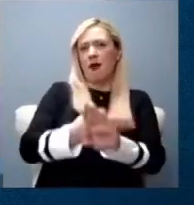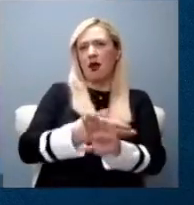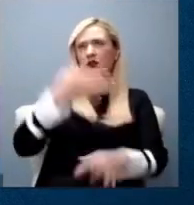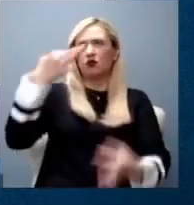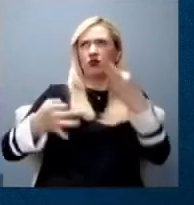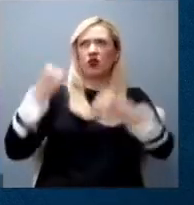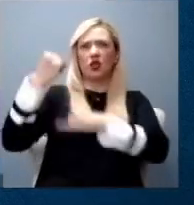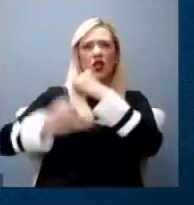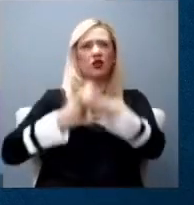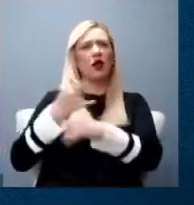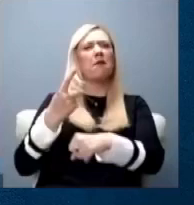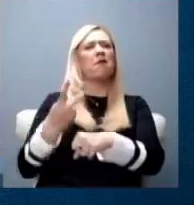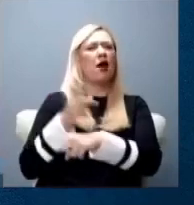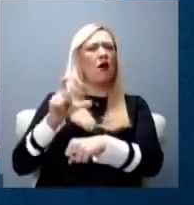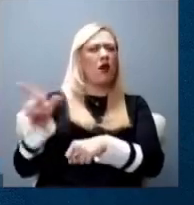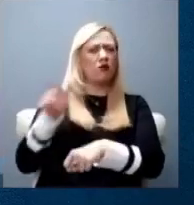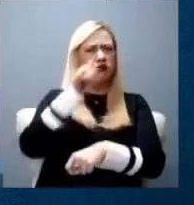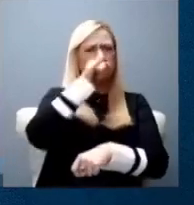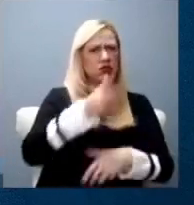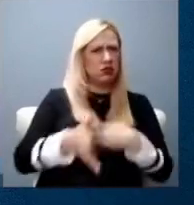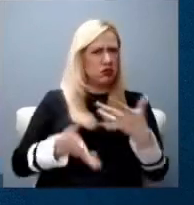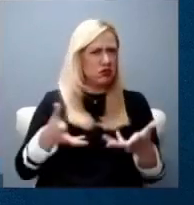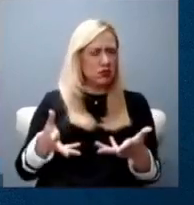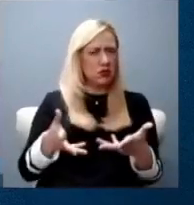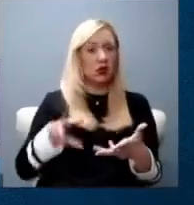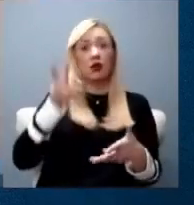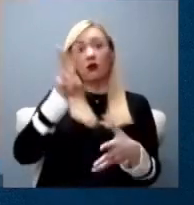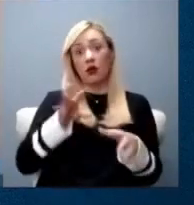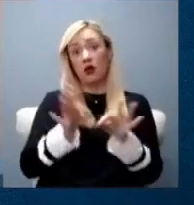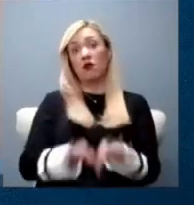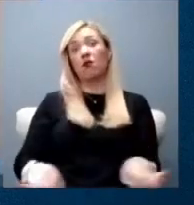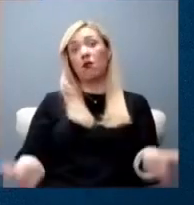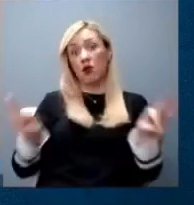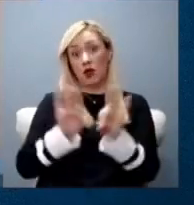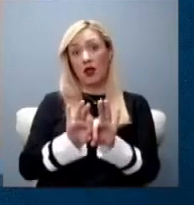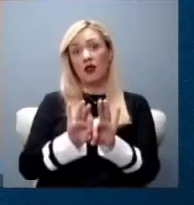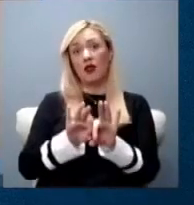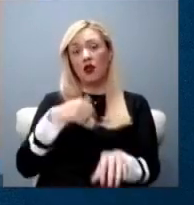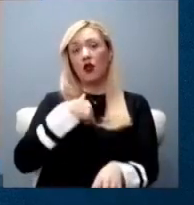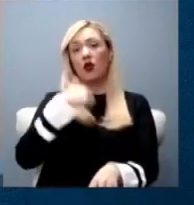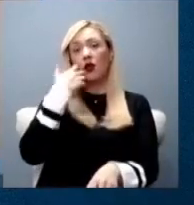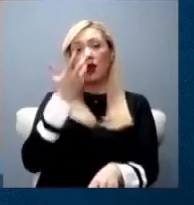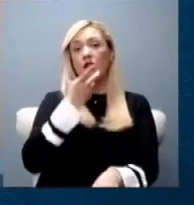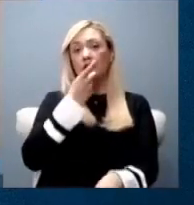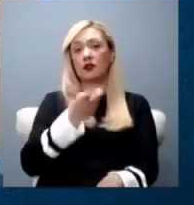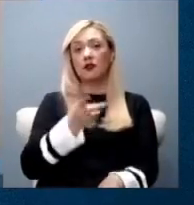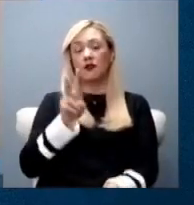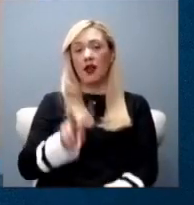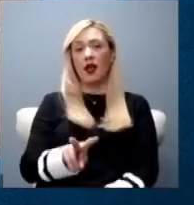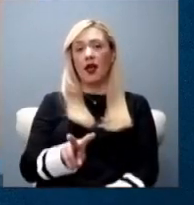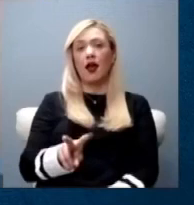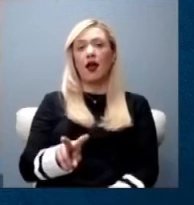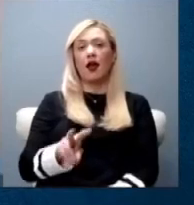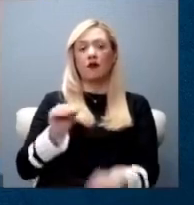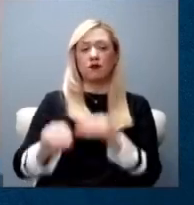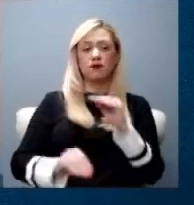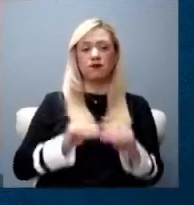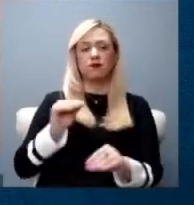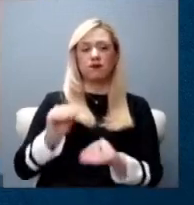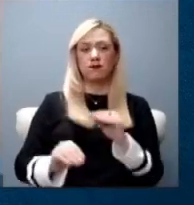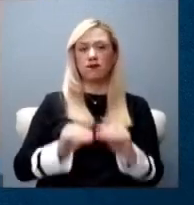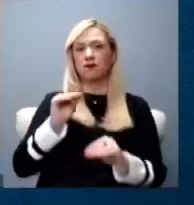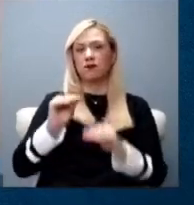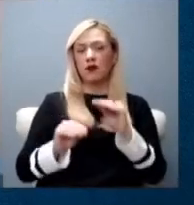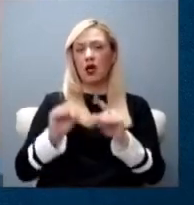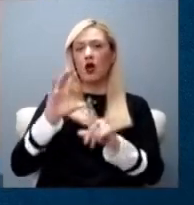internacionales? Es un papel fundamental y acá quiero señalar que el desarrollo que ha habido hasta el momento, tanto de la